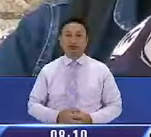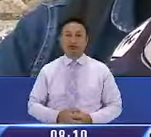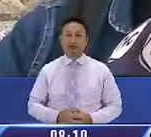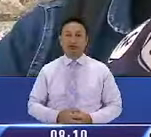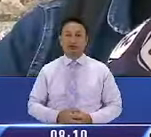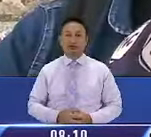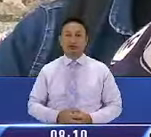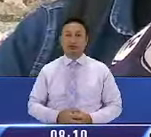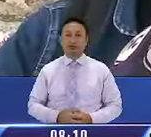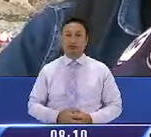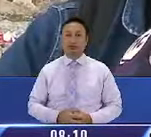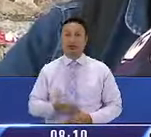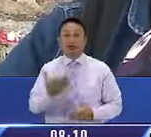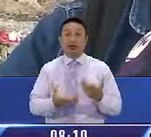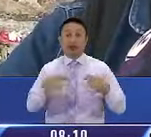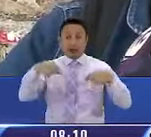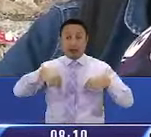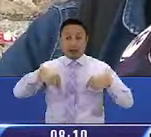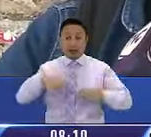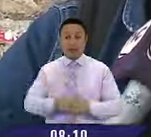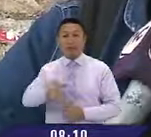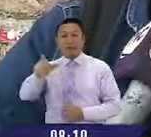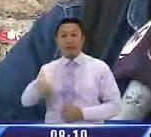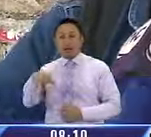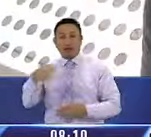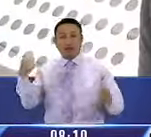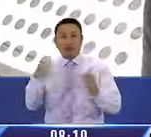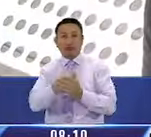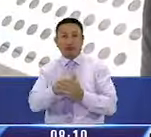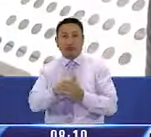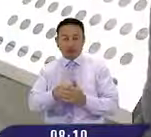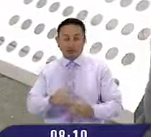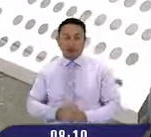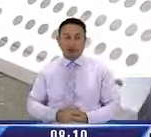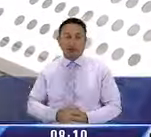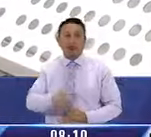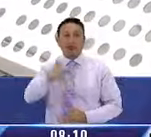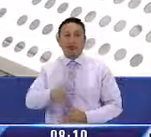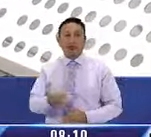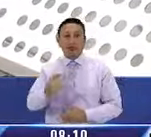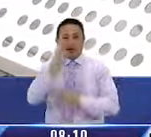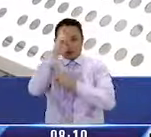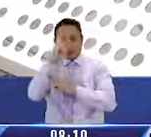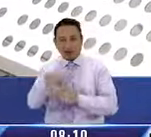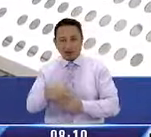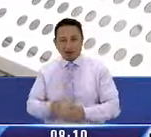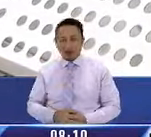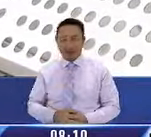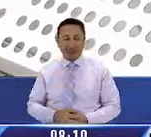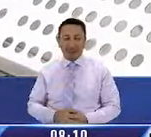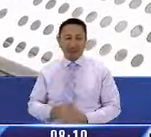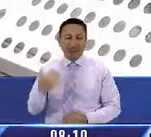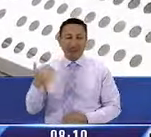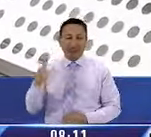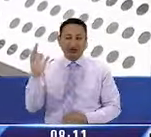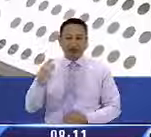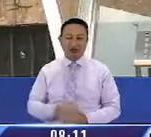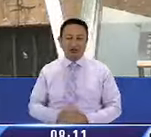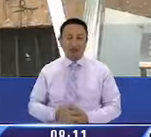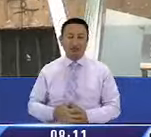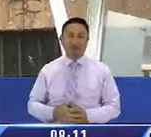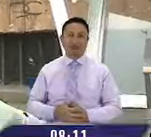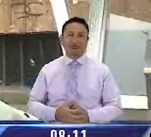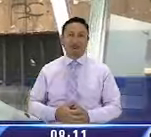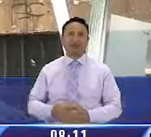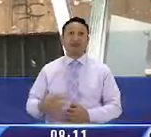Lo más probable es que alguien se haya estrellado. ¿Eh? La gente no estima las cosas que son necesarias en la vida.